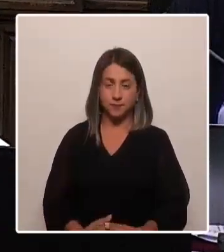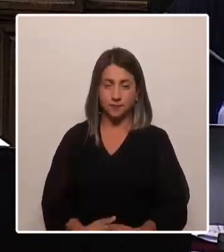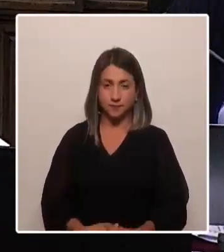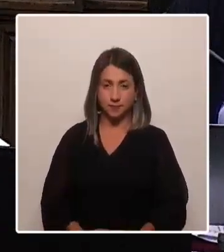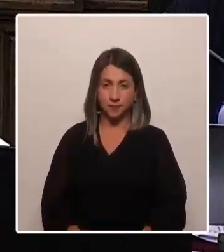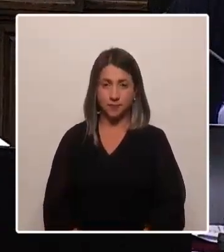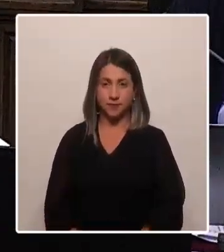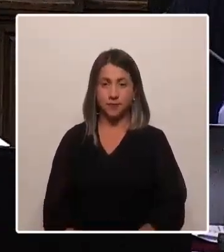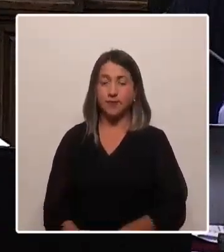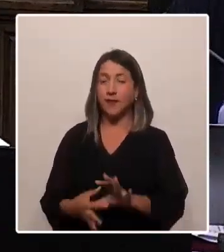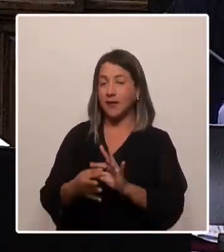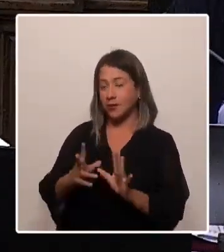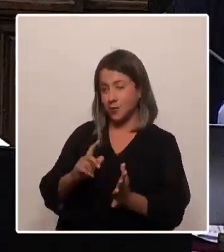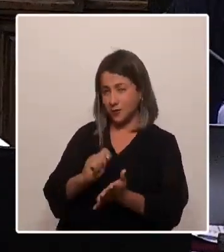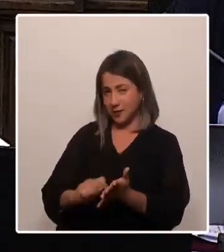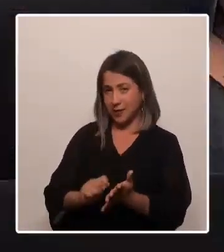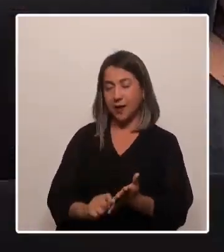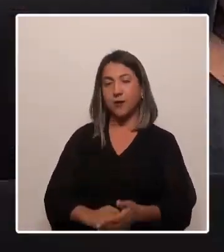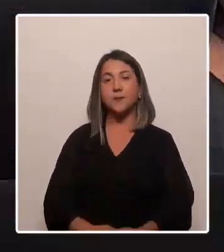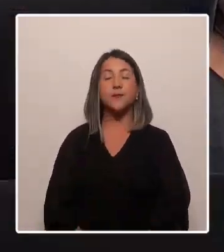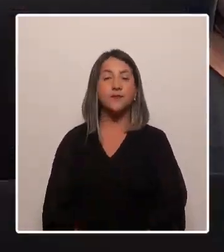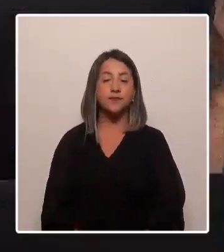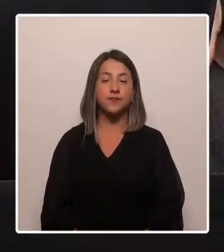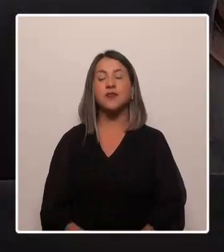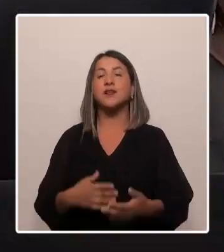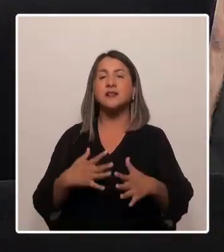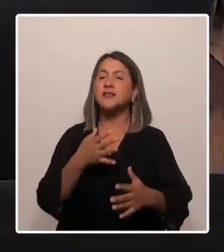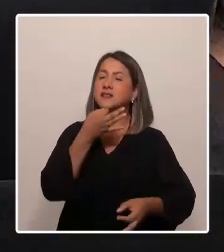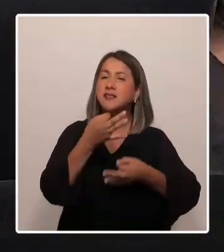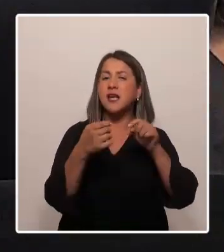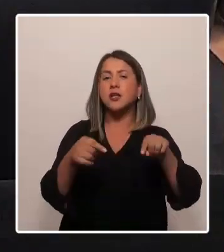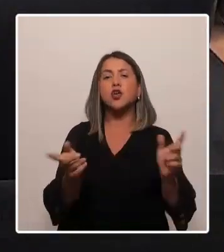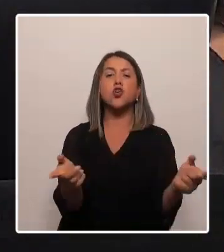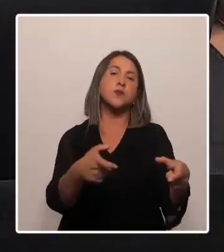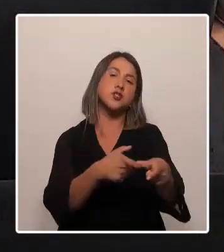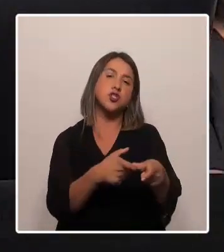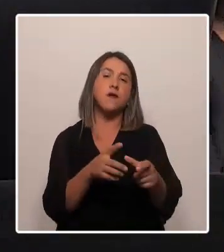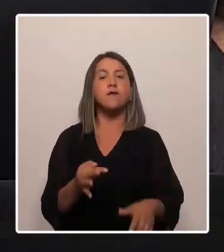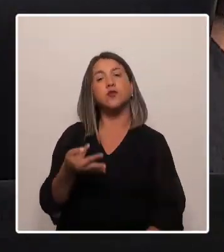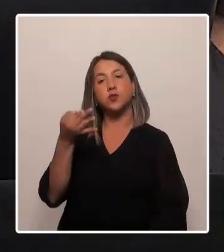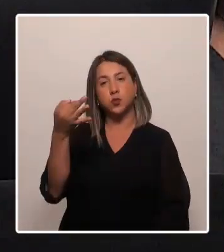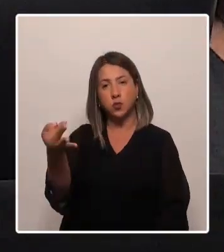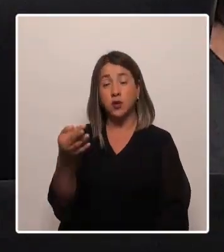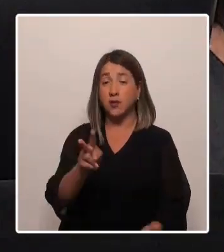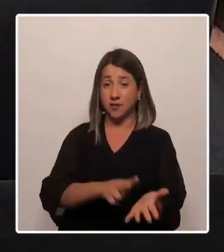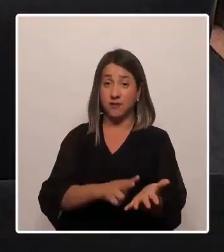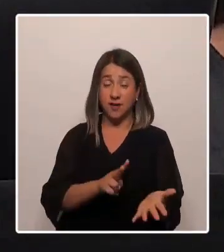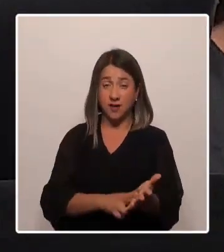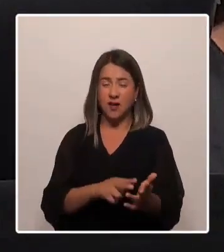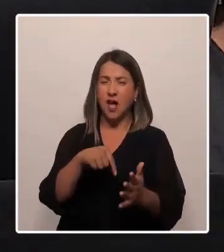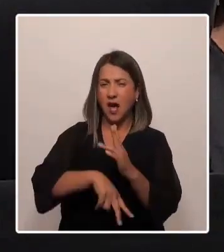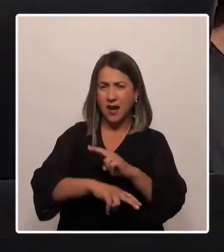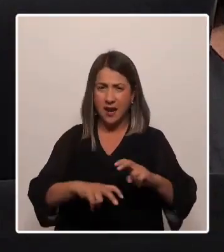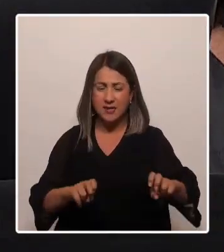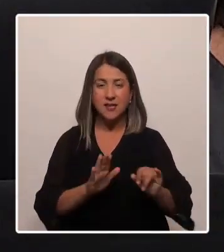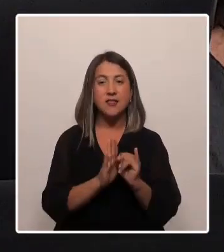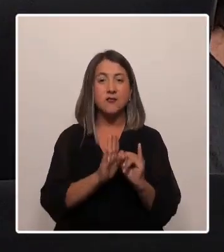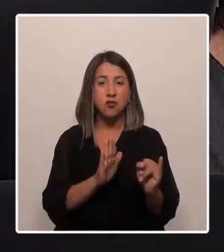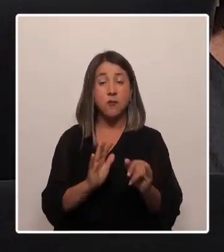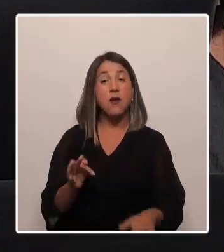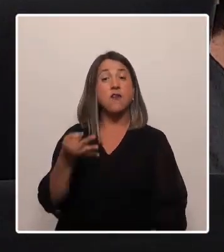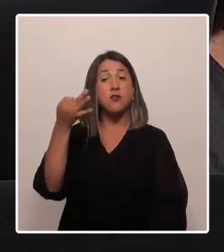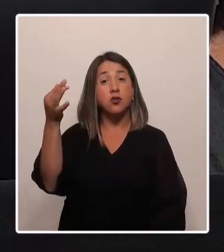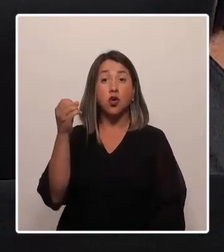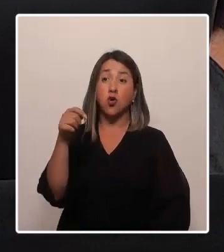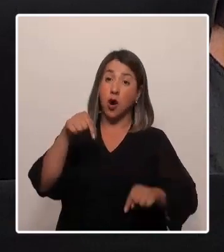Gracias, señor secretario. Se ha dicho que esta es una comisión de futuro. La verdad es que del análisis del informe de futuro o presente en